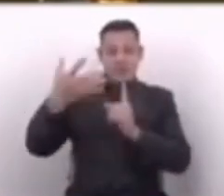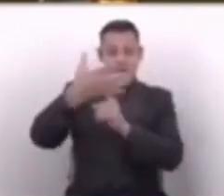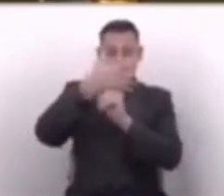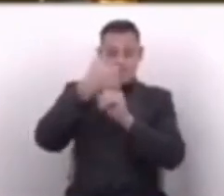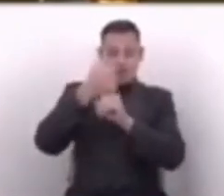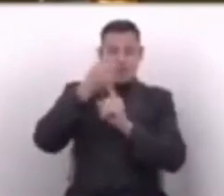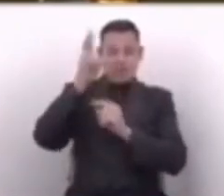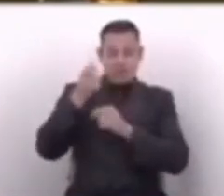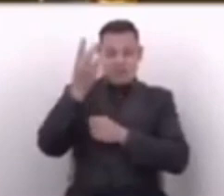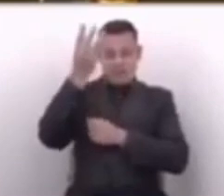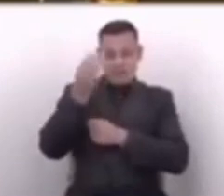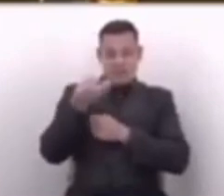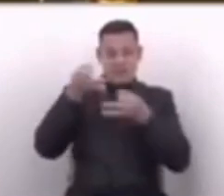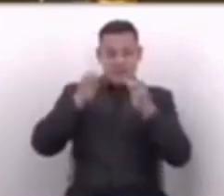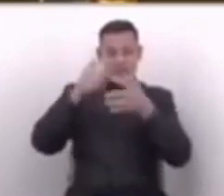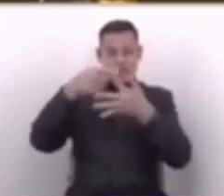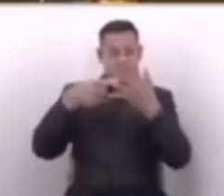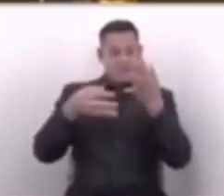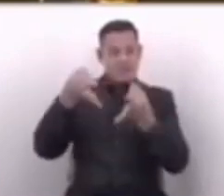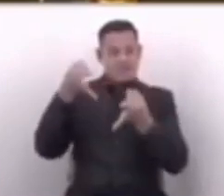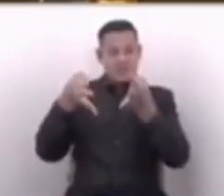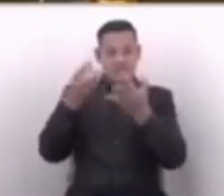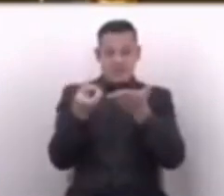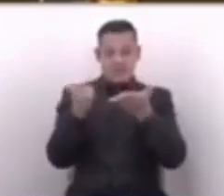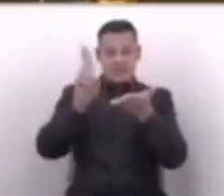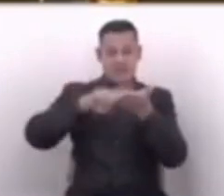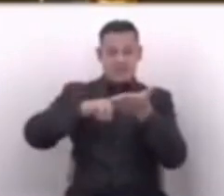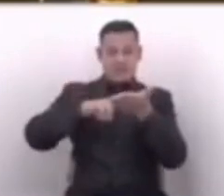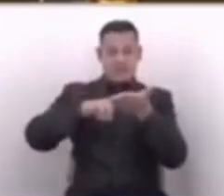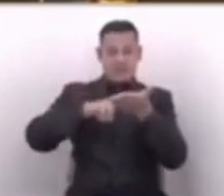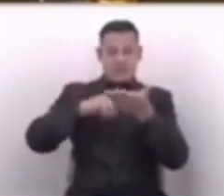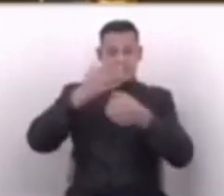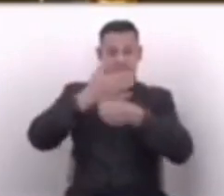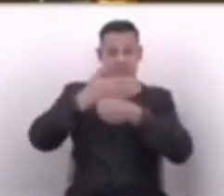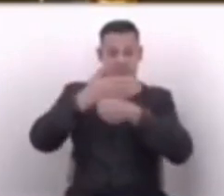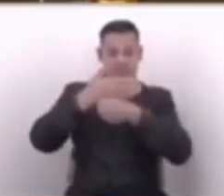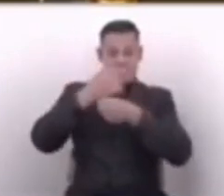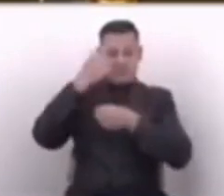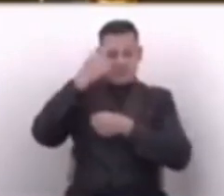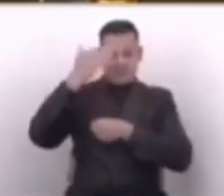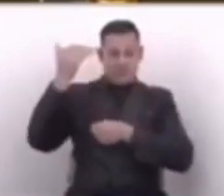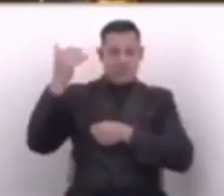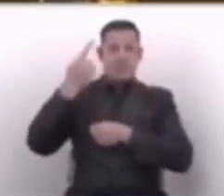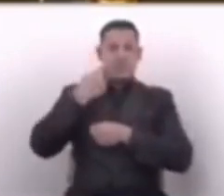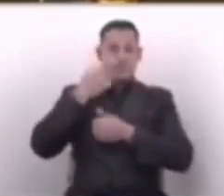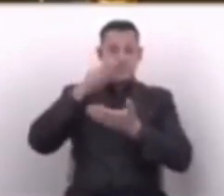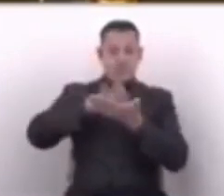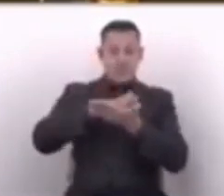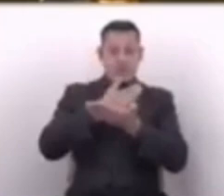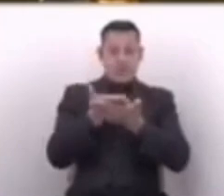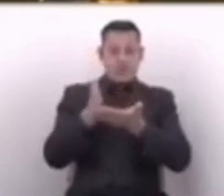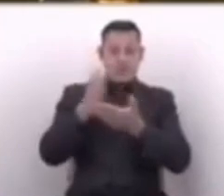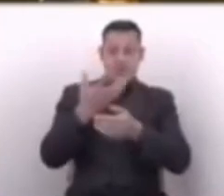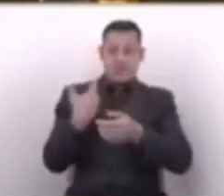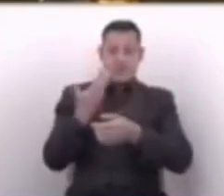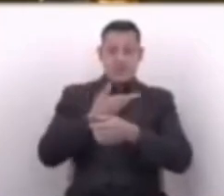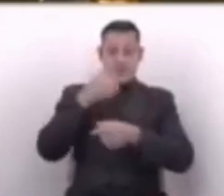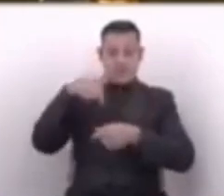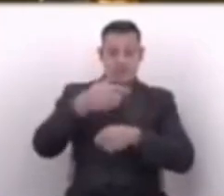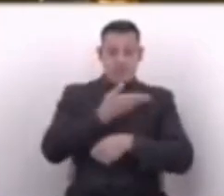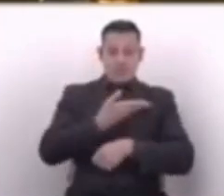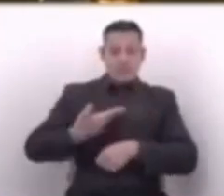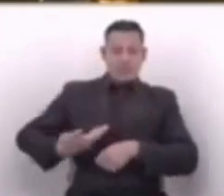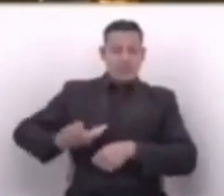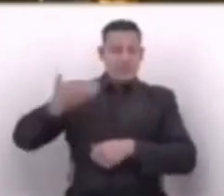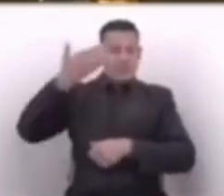logramos ese mismo día de manera legal también inscribirnos en un partido político, que fue donde participó nuestro ahora